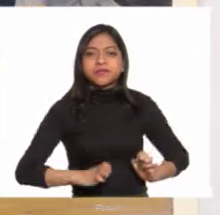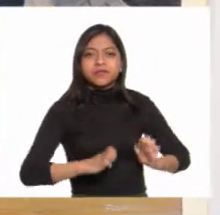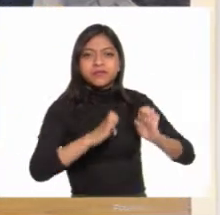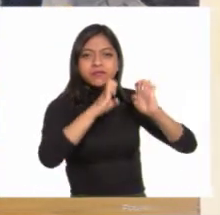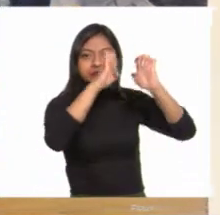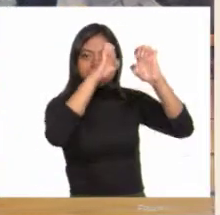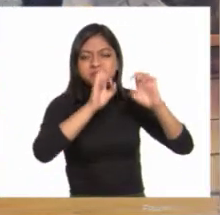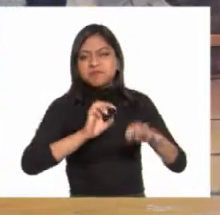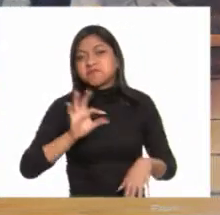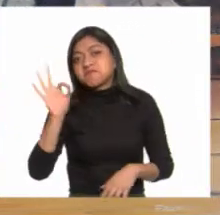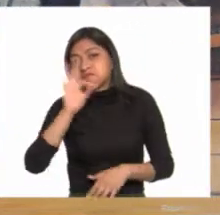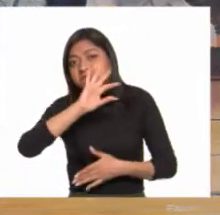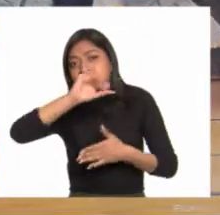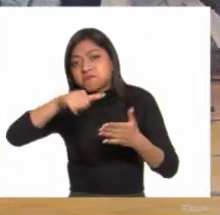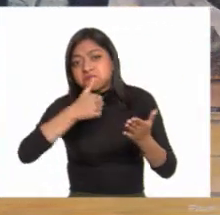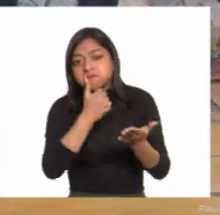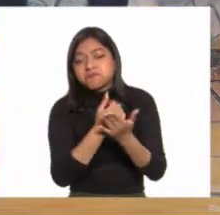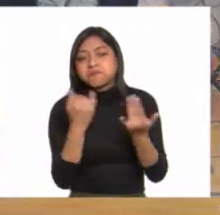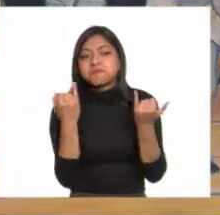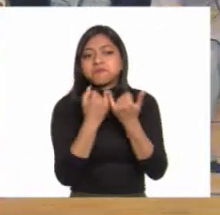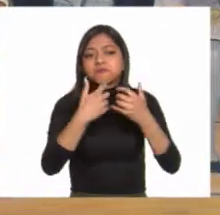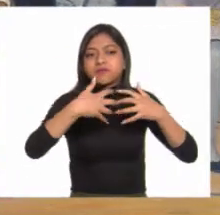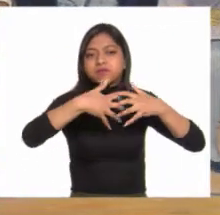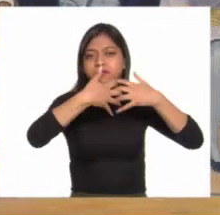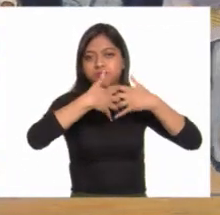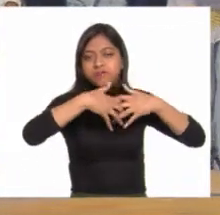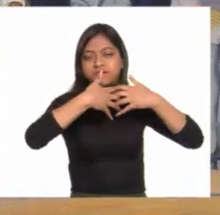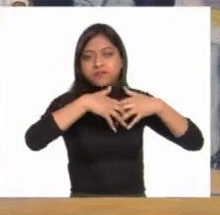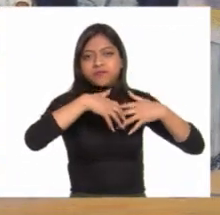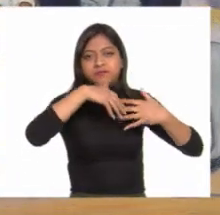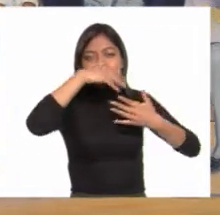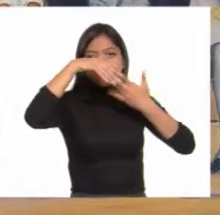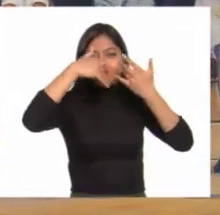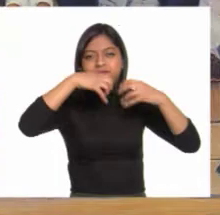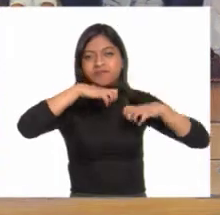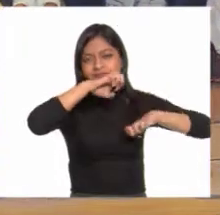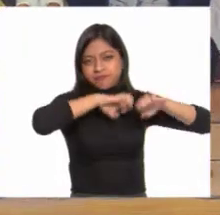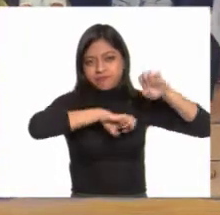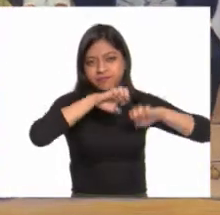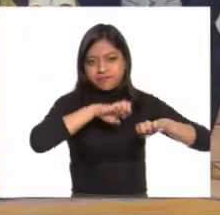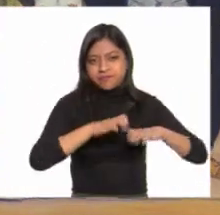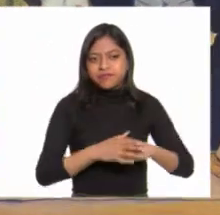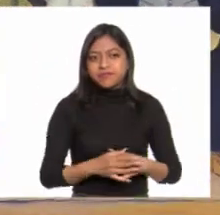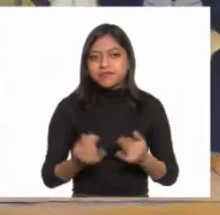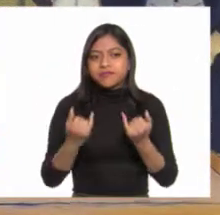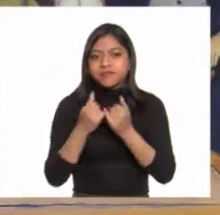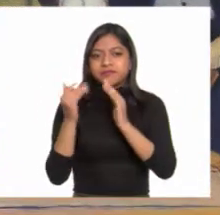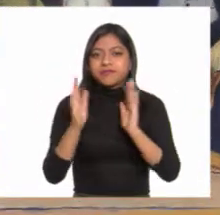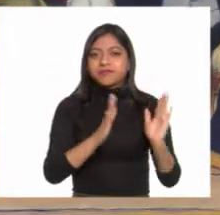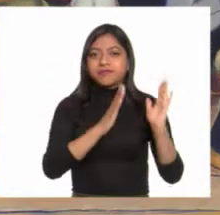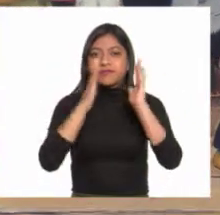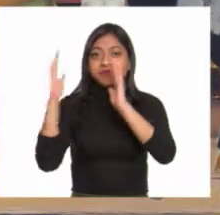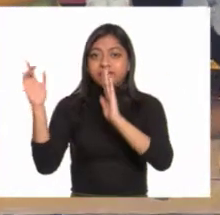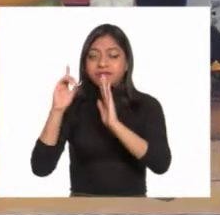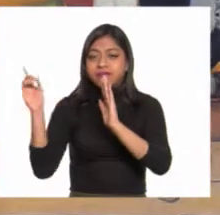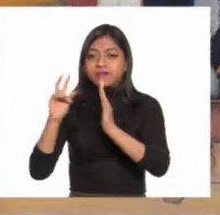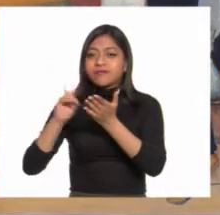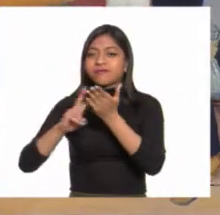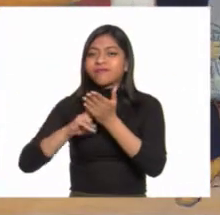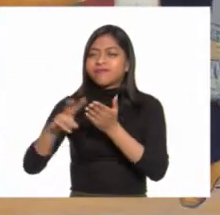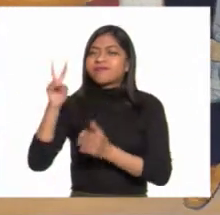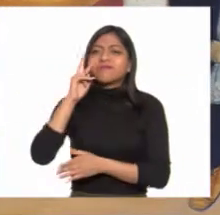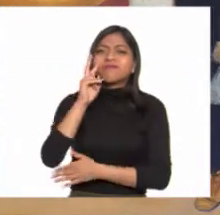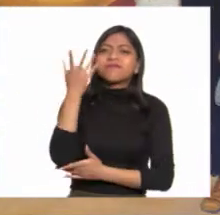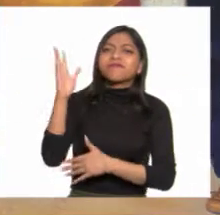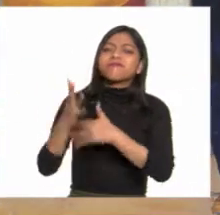una ciudad y una fábrica. A ver, a la derecha parece que es un área verde. Pienso